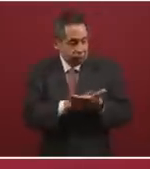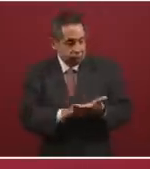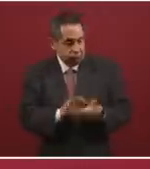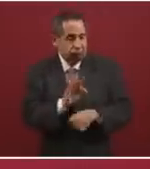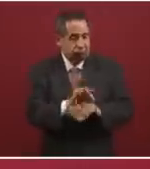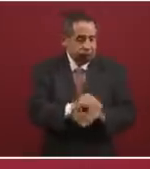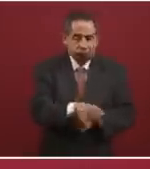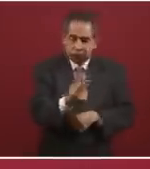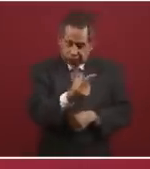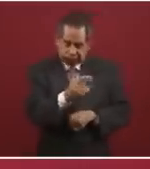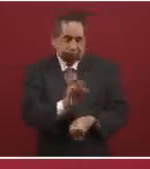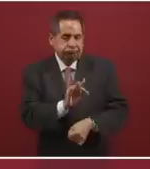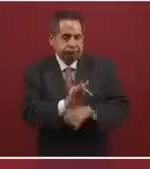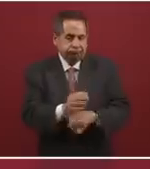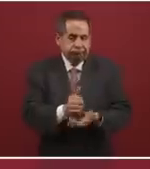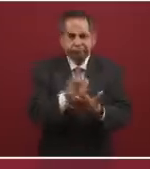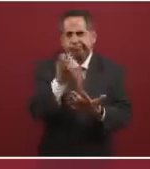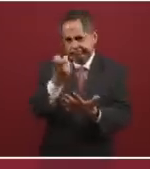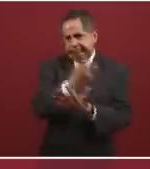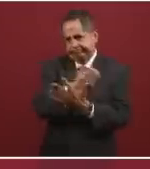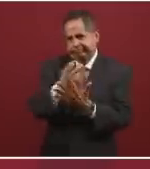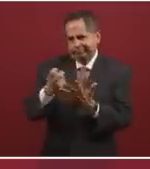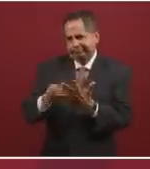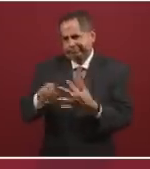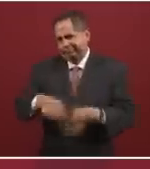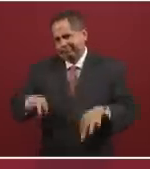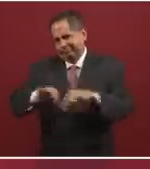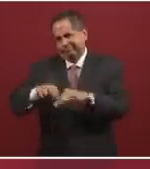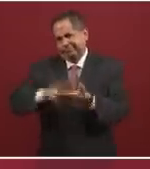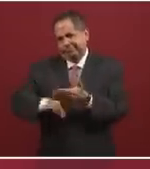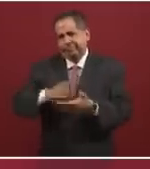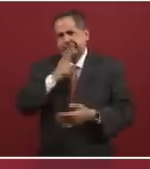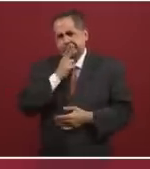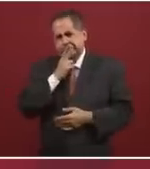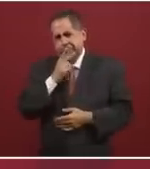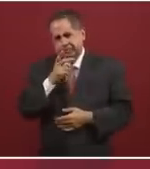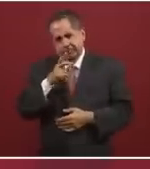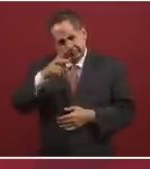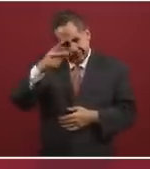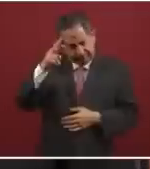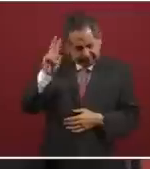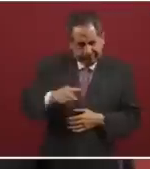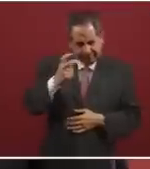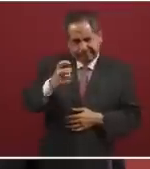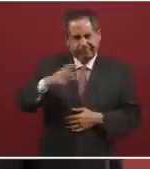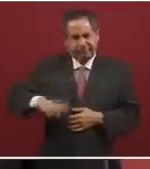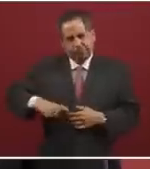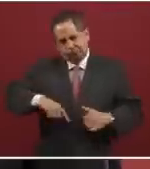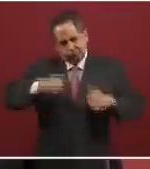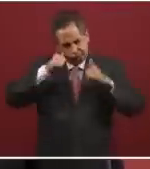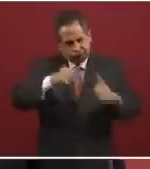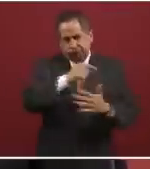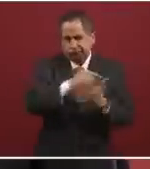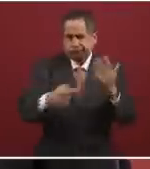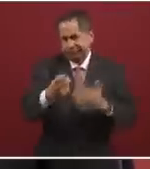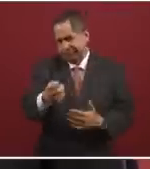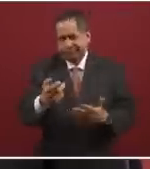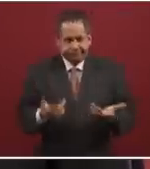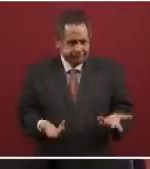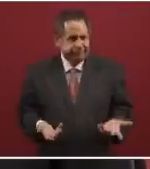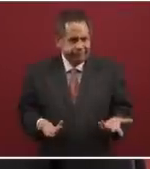que lo necesita, porque esa es la verdadera función del gobierno.